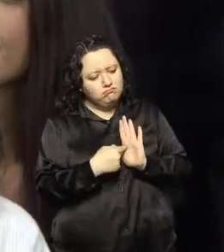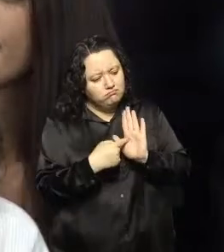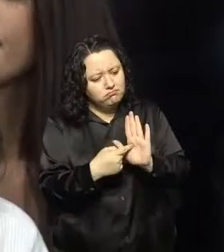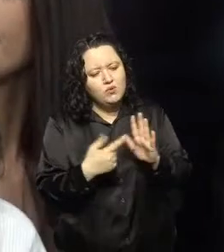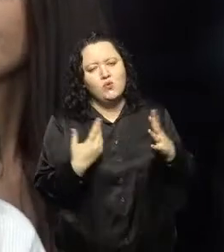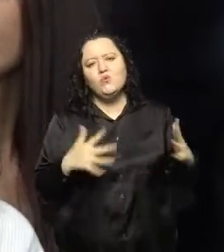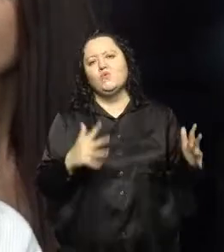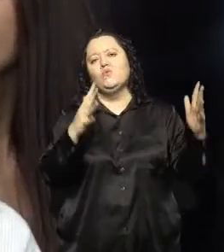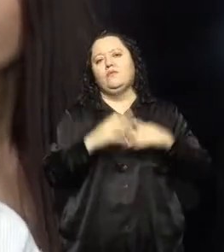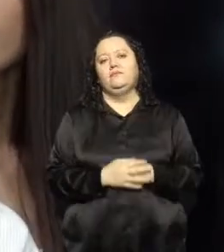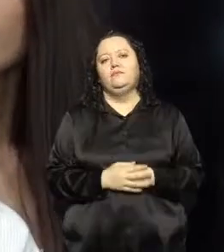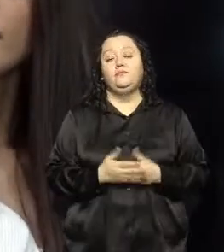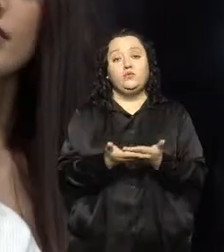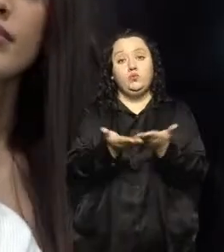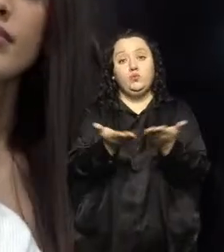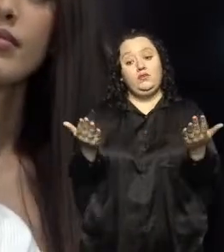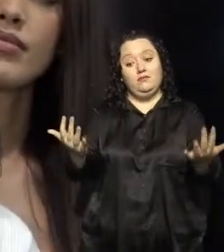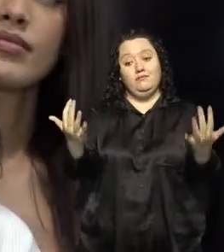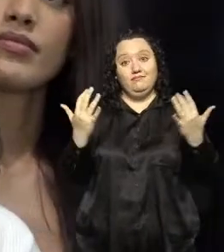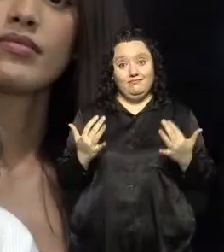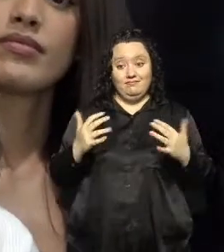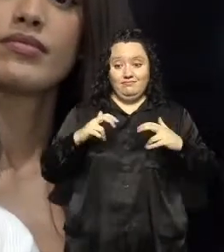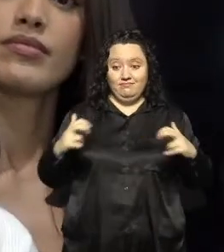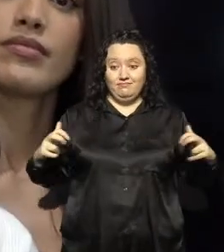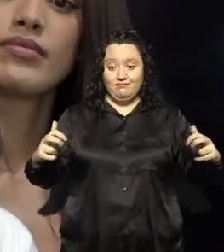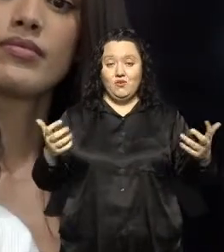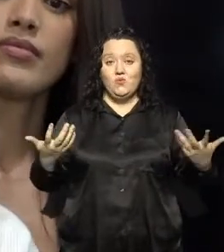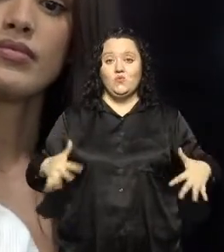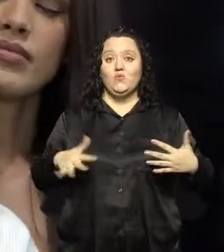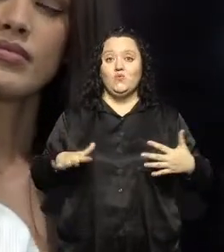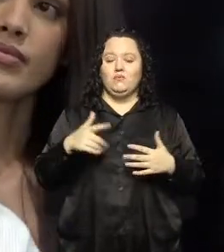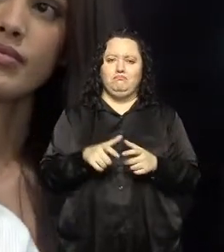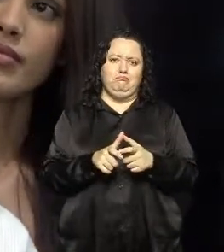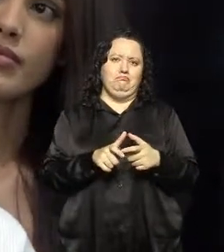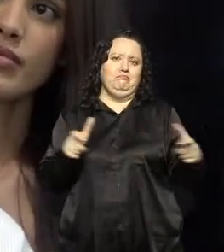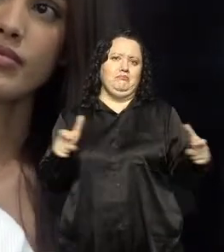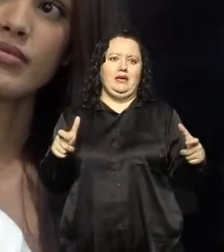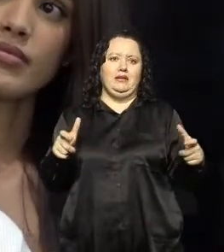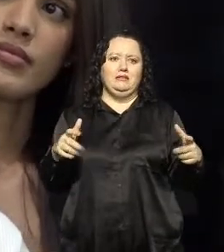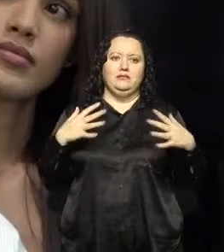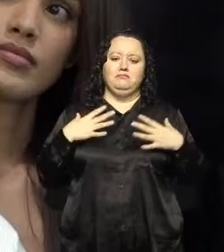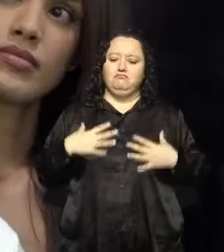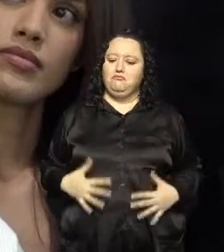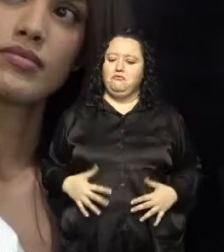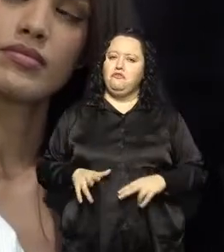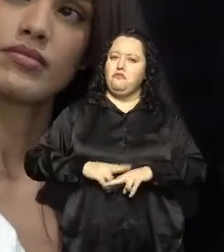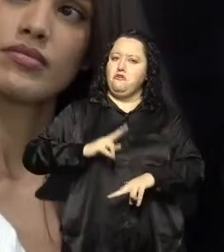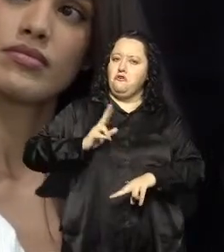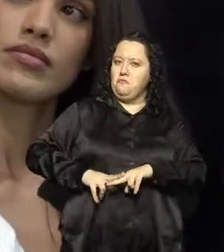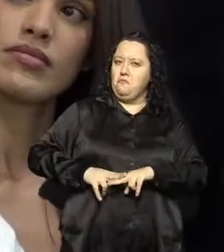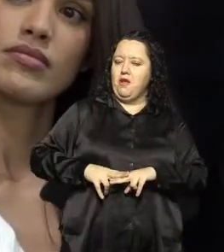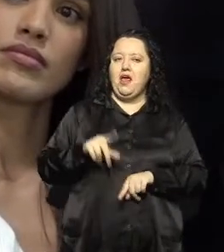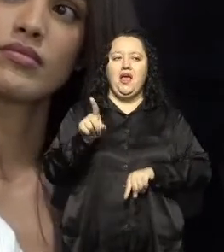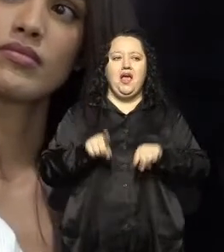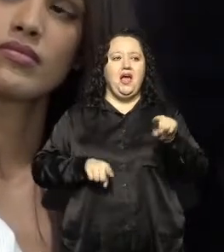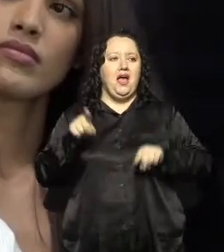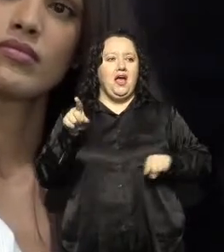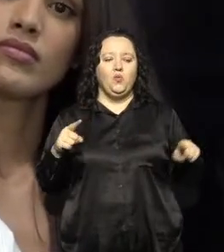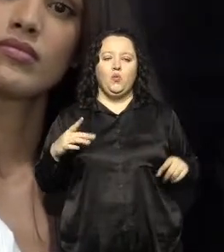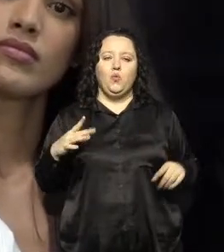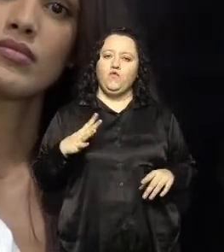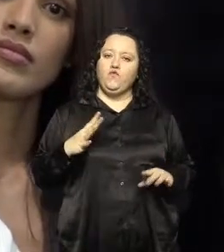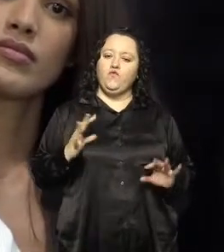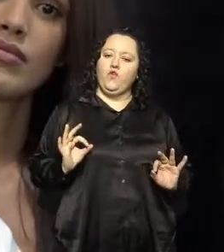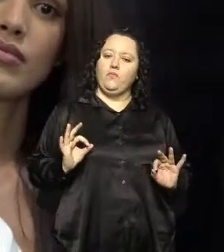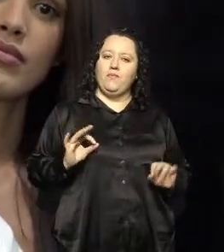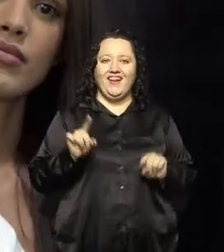solo hecho de tenerlos a ustedes hoy acá, en su gran mayoría en traje de calle normal, algunos varios en traje formal